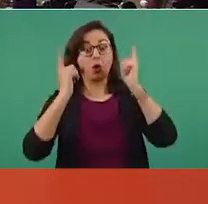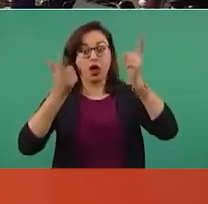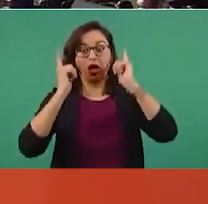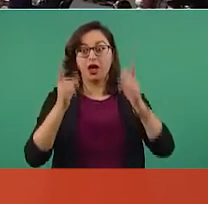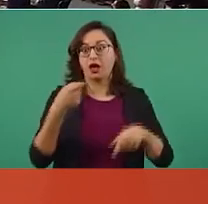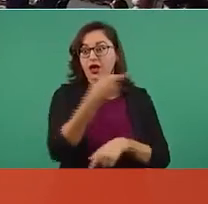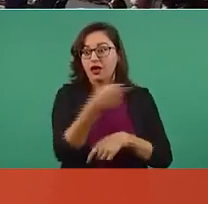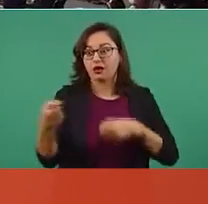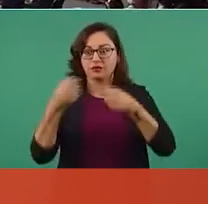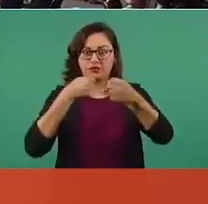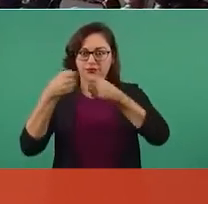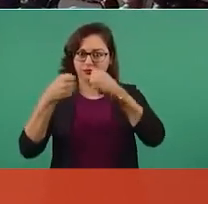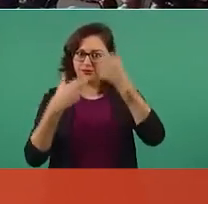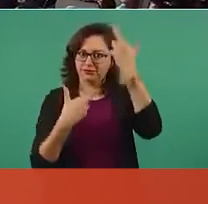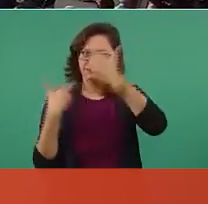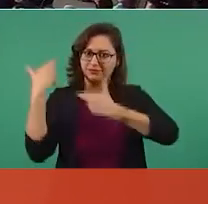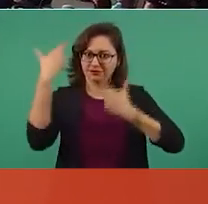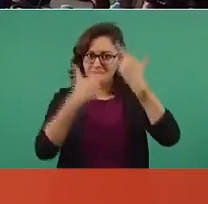Ahora,